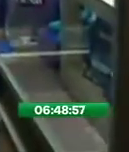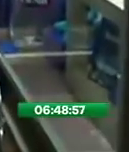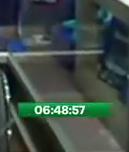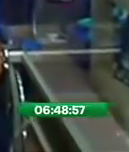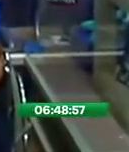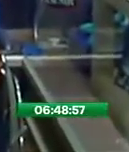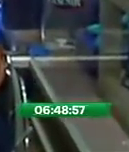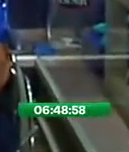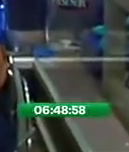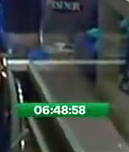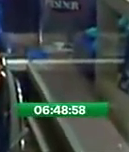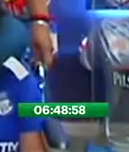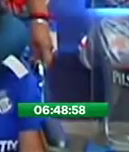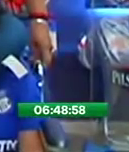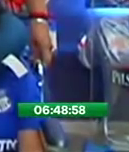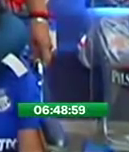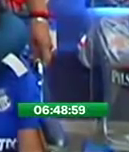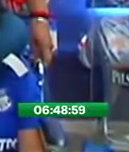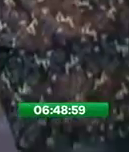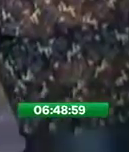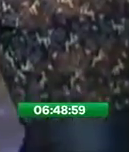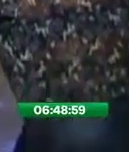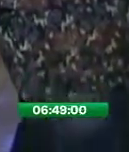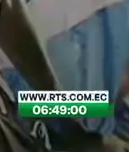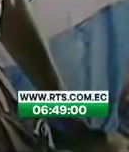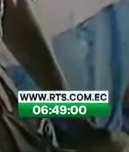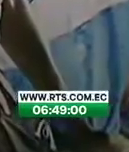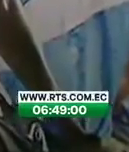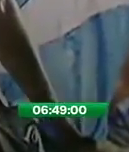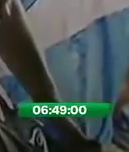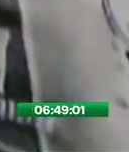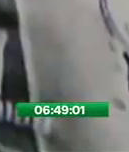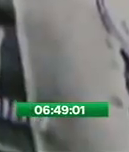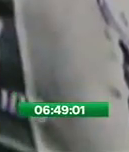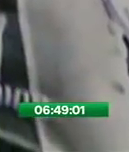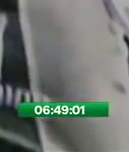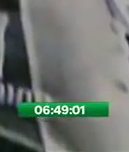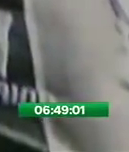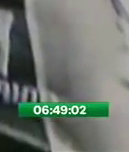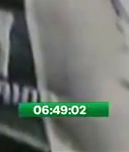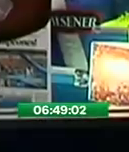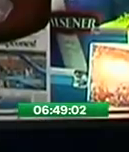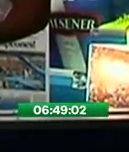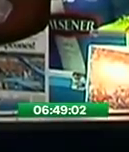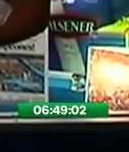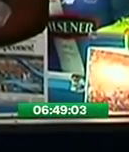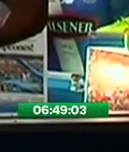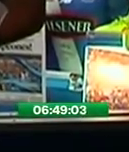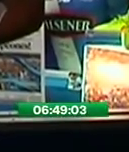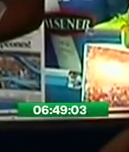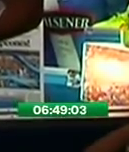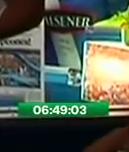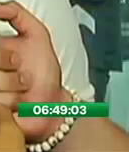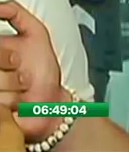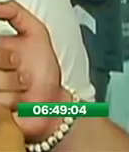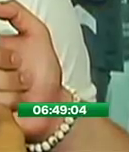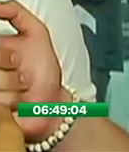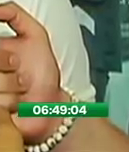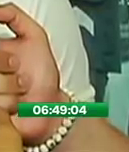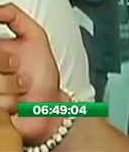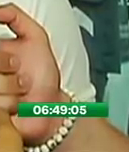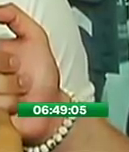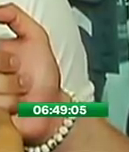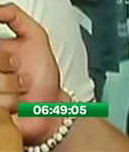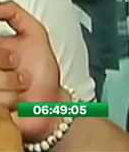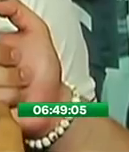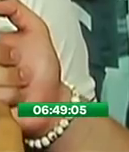se llevan tatuado la piel. El 15 manifestó que su corazón siempre será azul. Salgo por la puerta